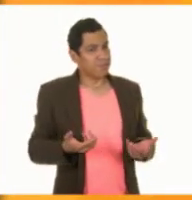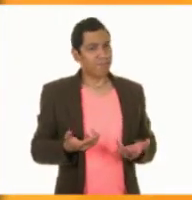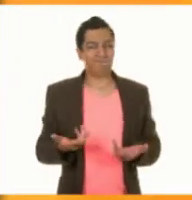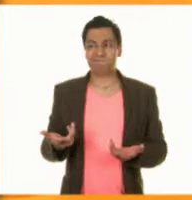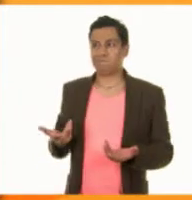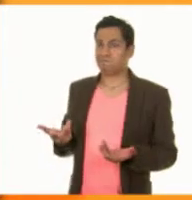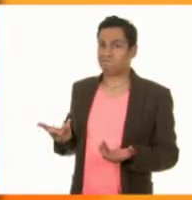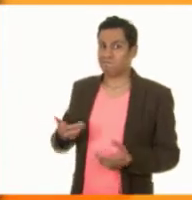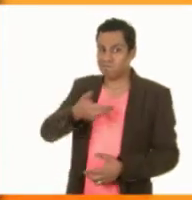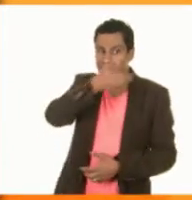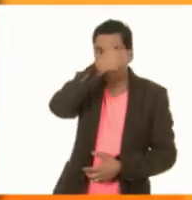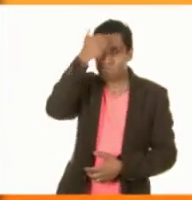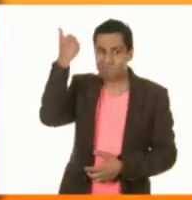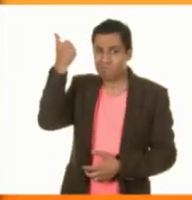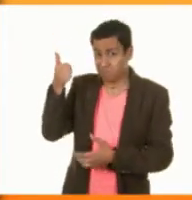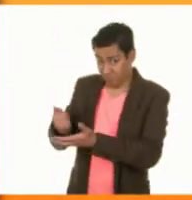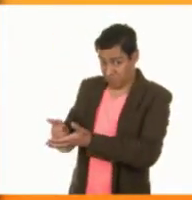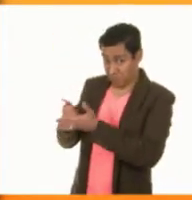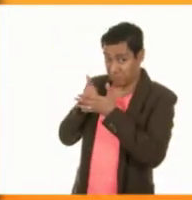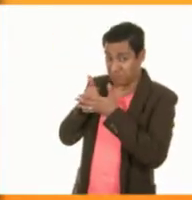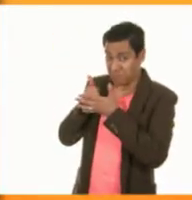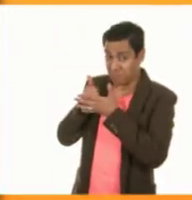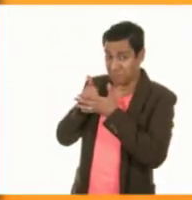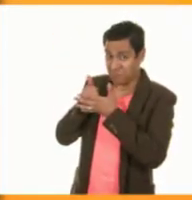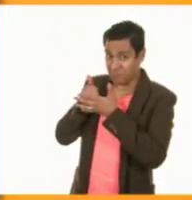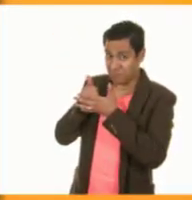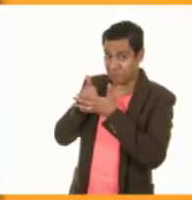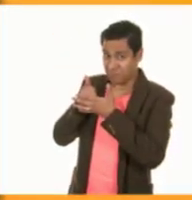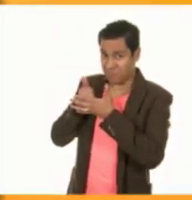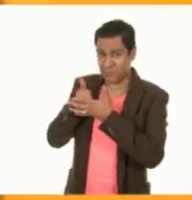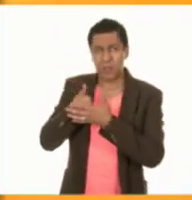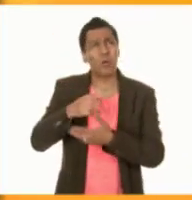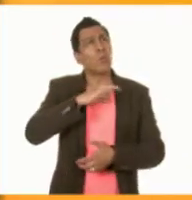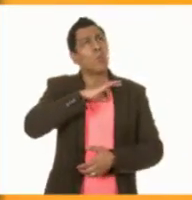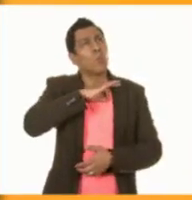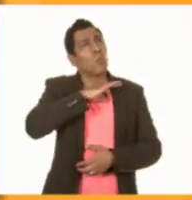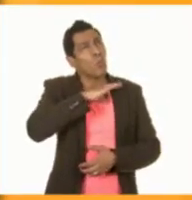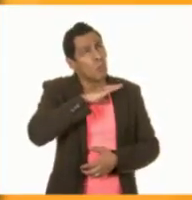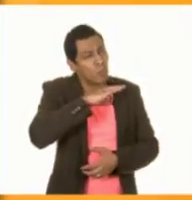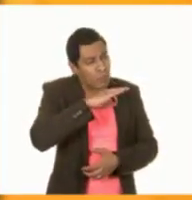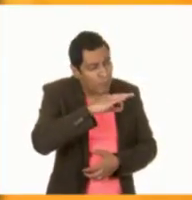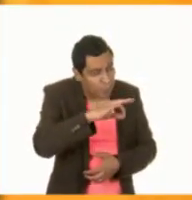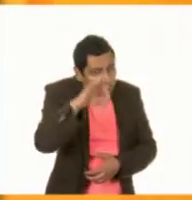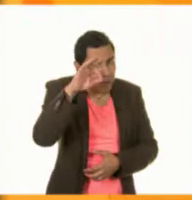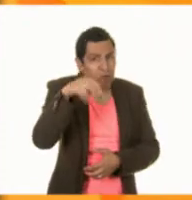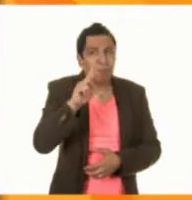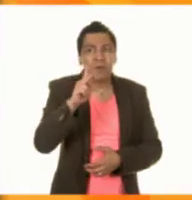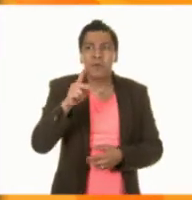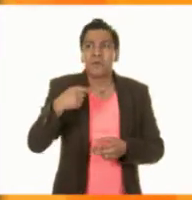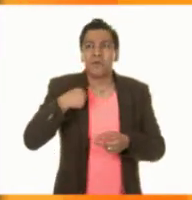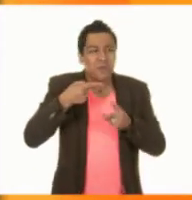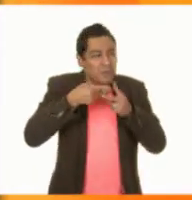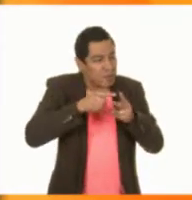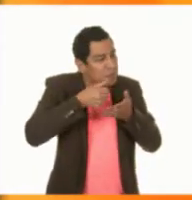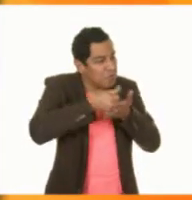No lo sé. ¿Me ayudas? Podría ser, pero ¿por dónde empiezo?